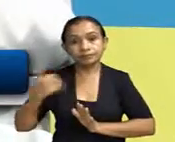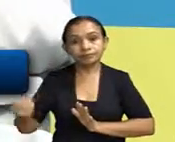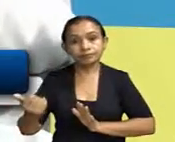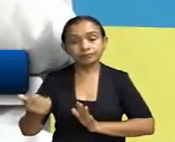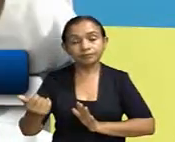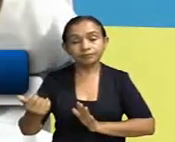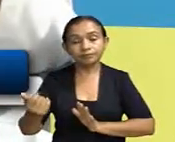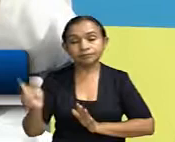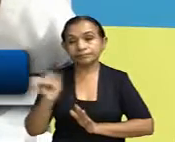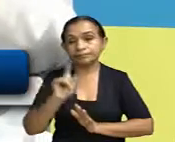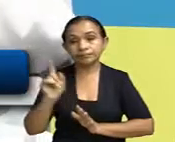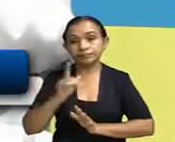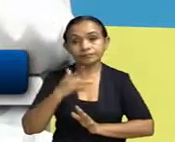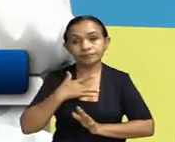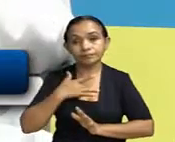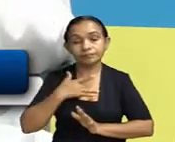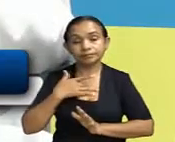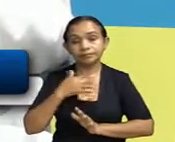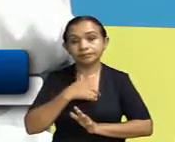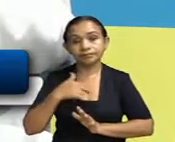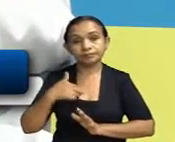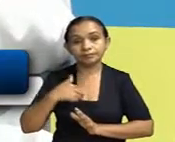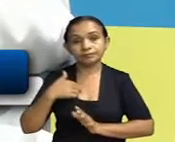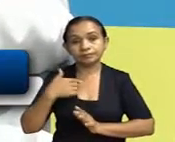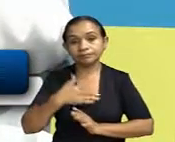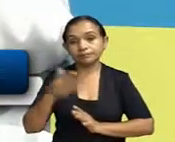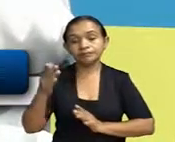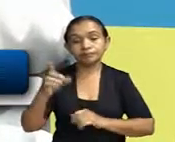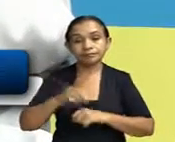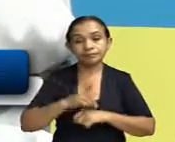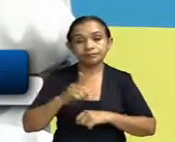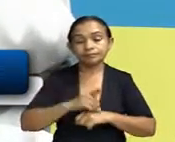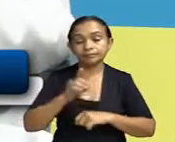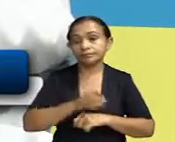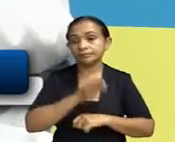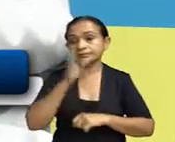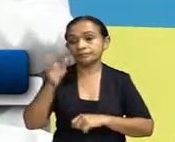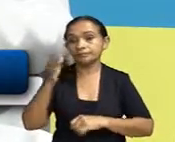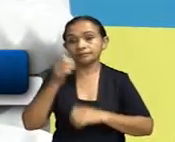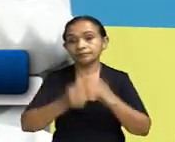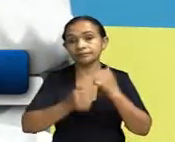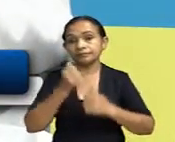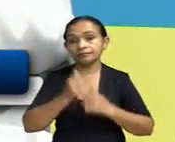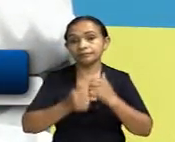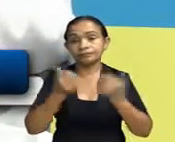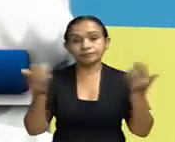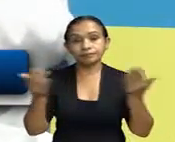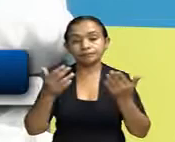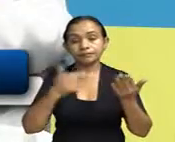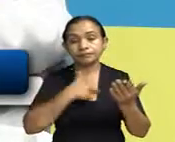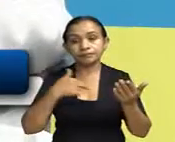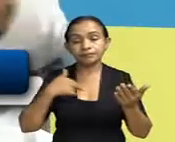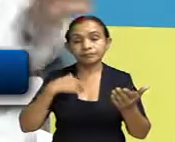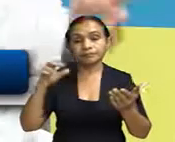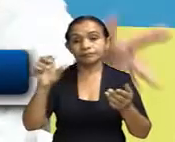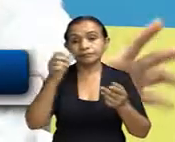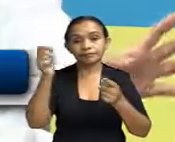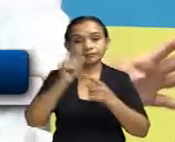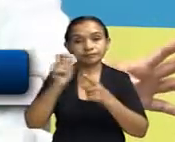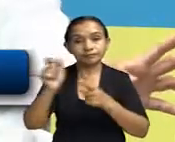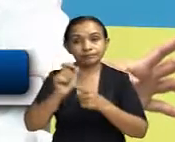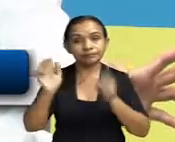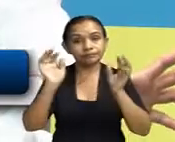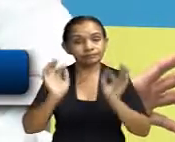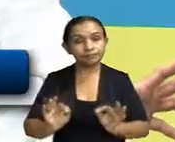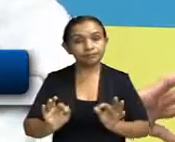no necesariamente tienen que ir a médicos solamente cuando sientan problemas, sino que checarse cada 6 meses en que se sientan